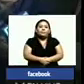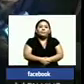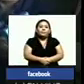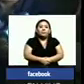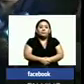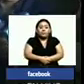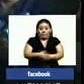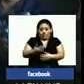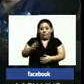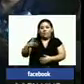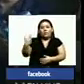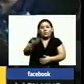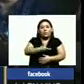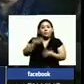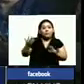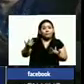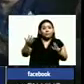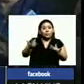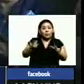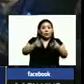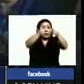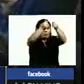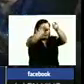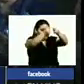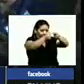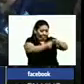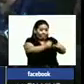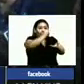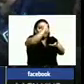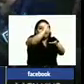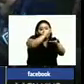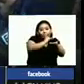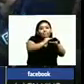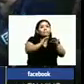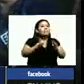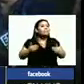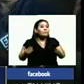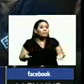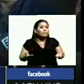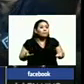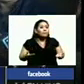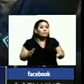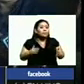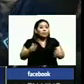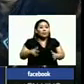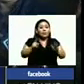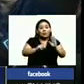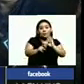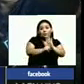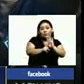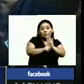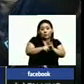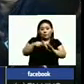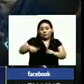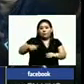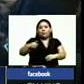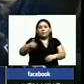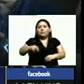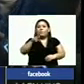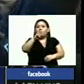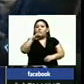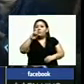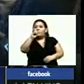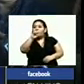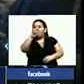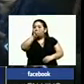Nosotros sí estamos esperando una reducción del presupuesto comparado al 2019, digamos hay